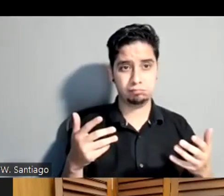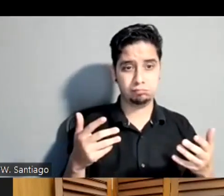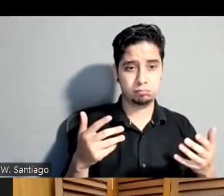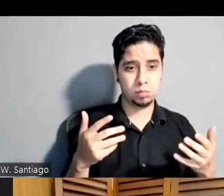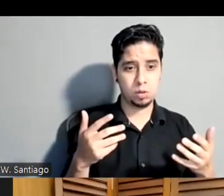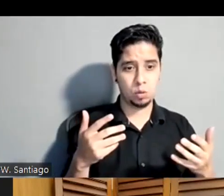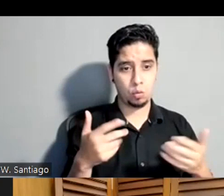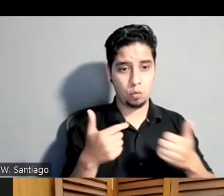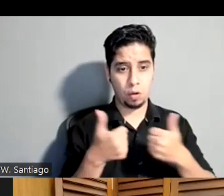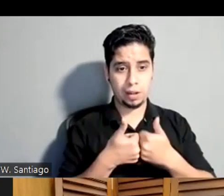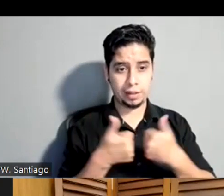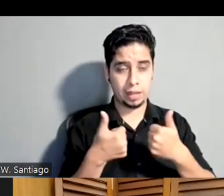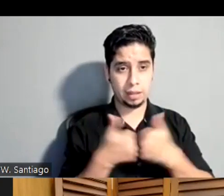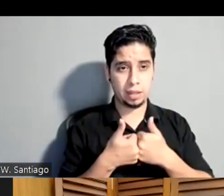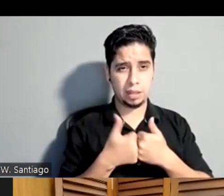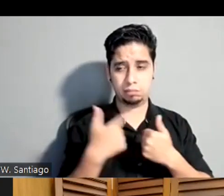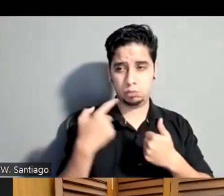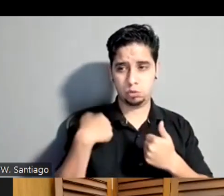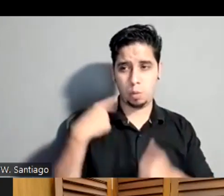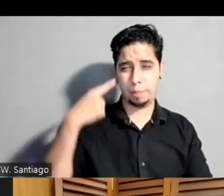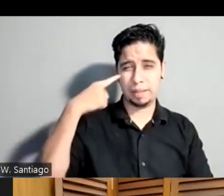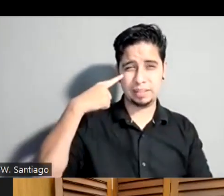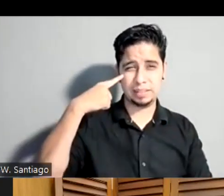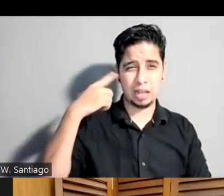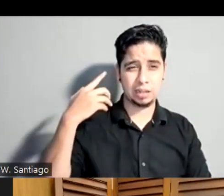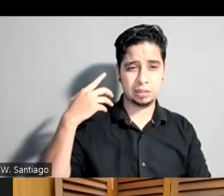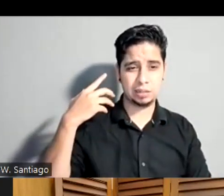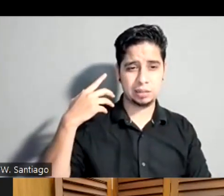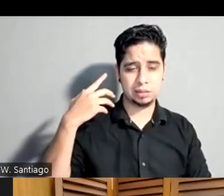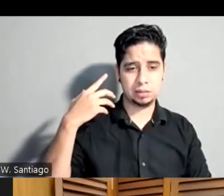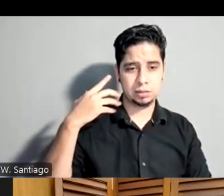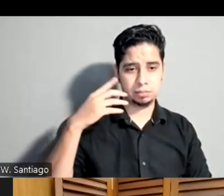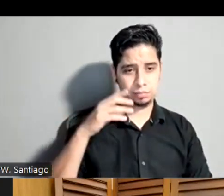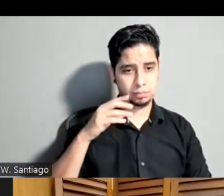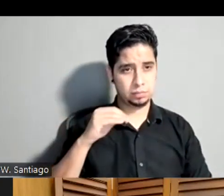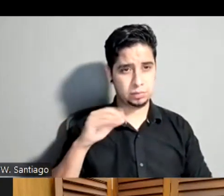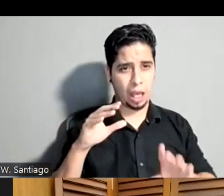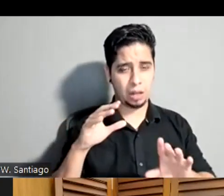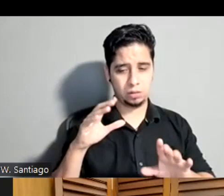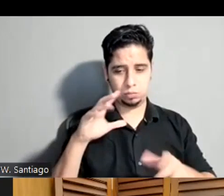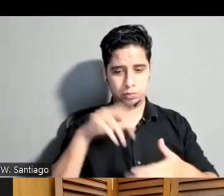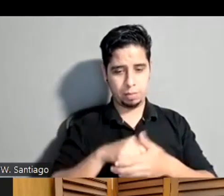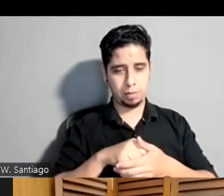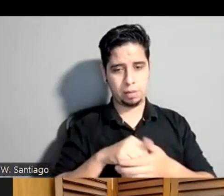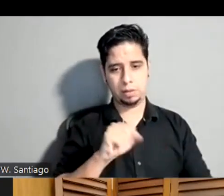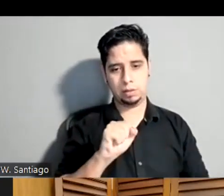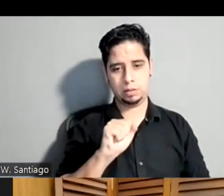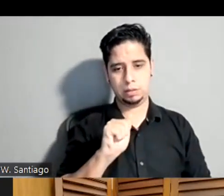muy retador el pensar como yo meterme en el personaje de Salomé,